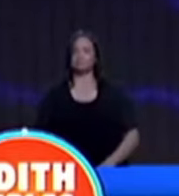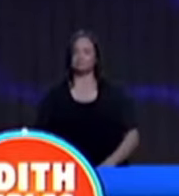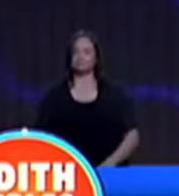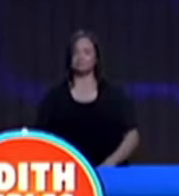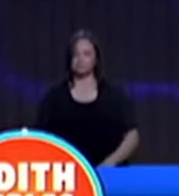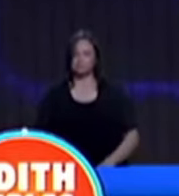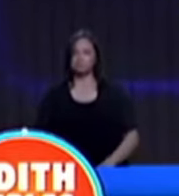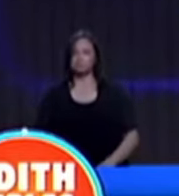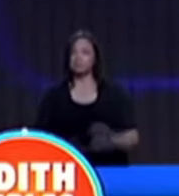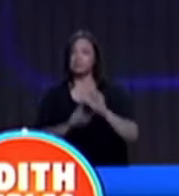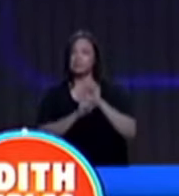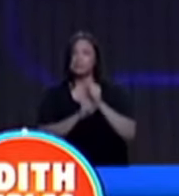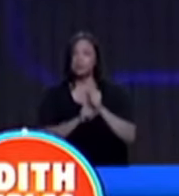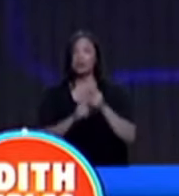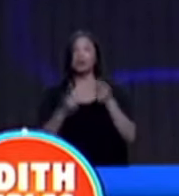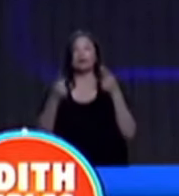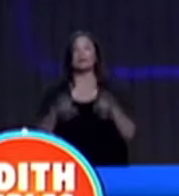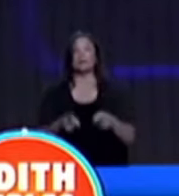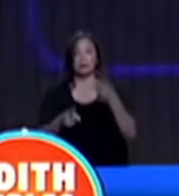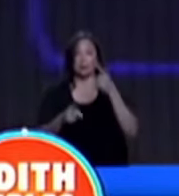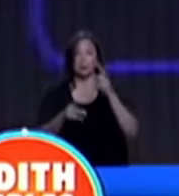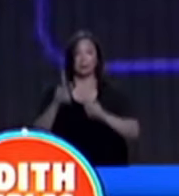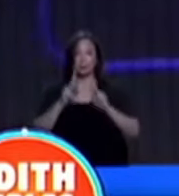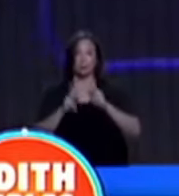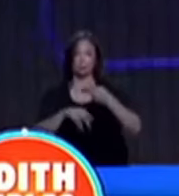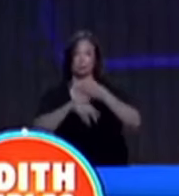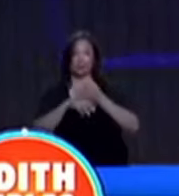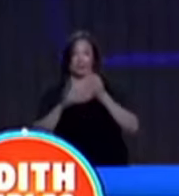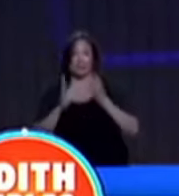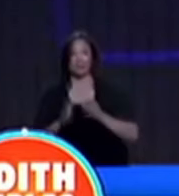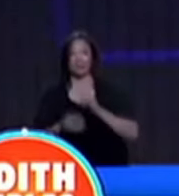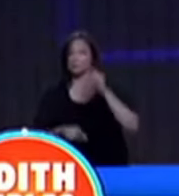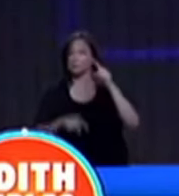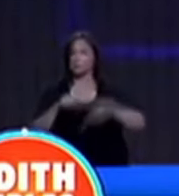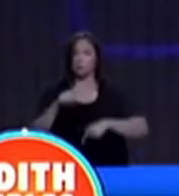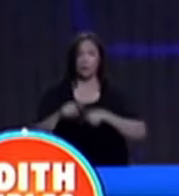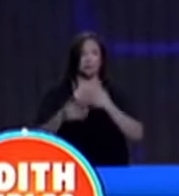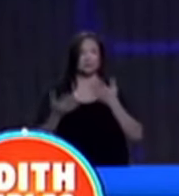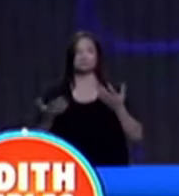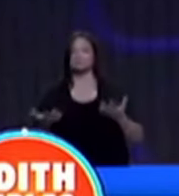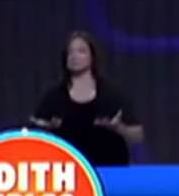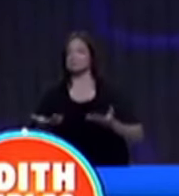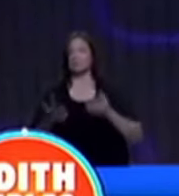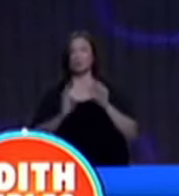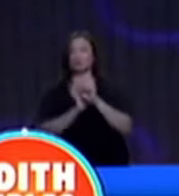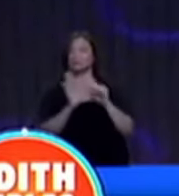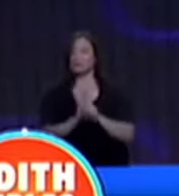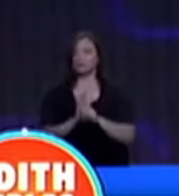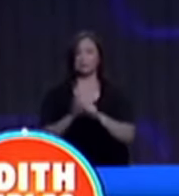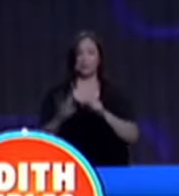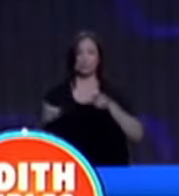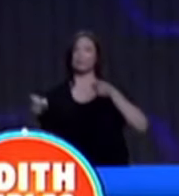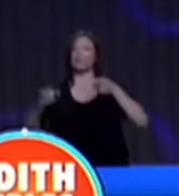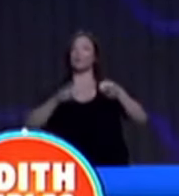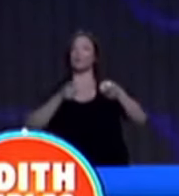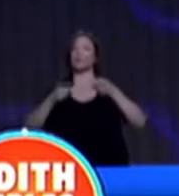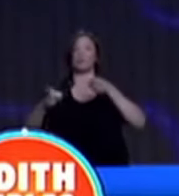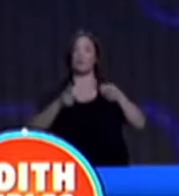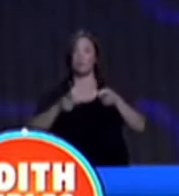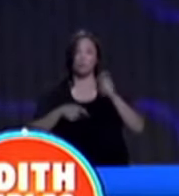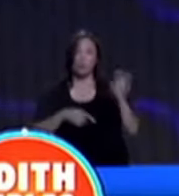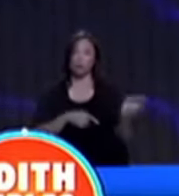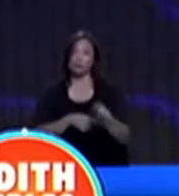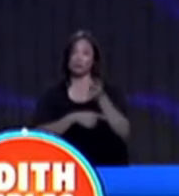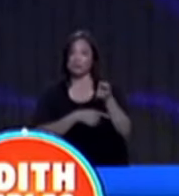todos conocemos la situación que vive el pueblo haitiano. Ya no se puede llamar ni siquiera un Estado. Está gobernado